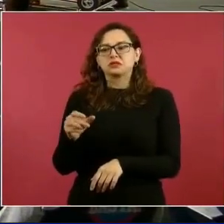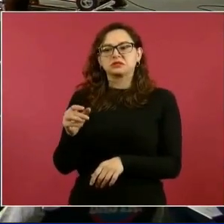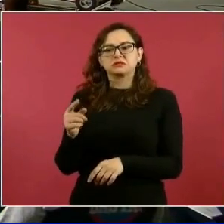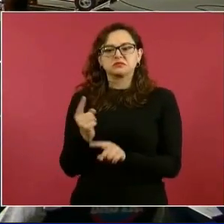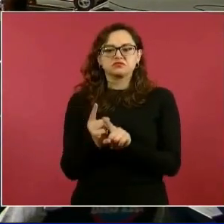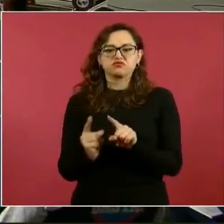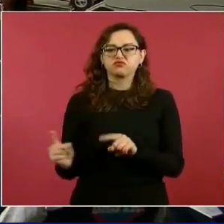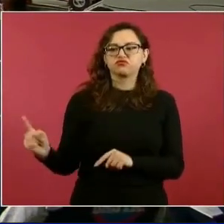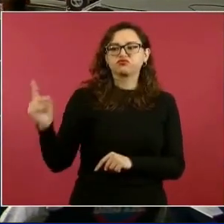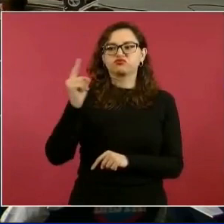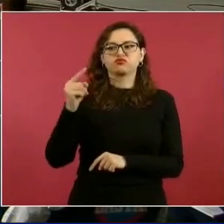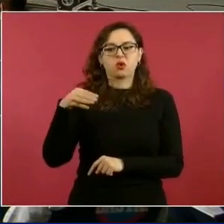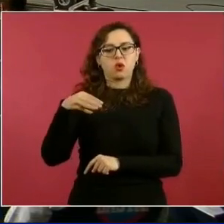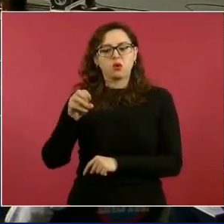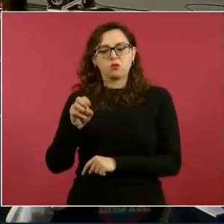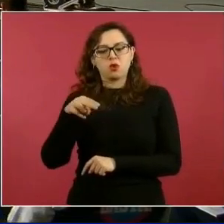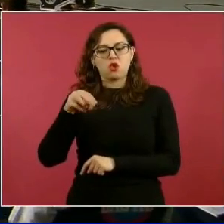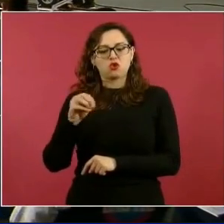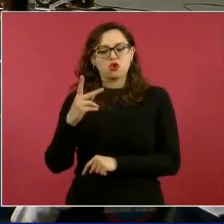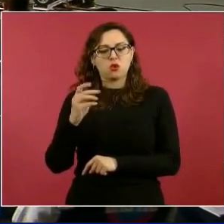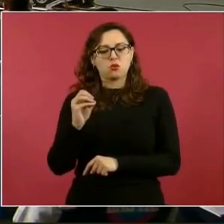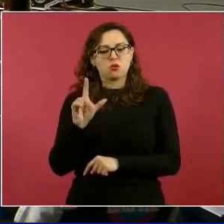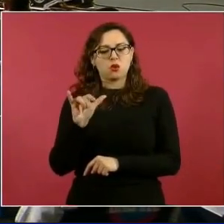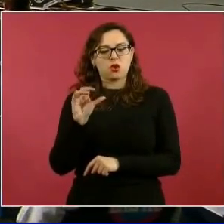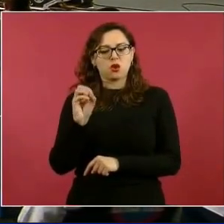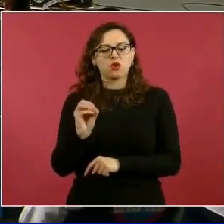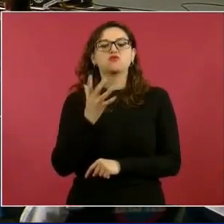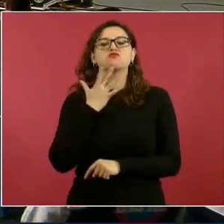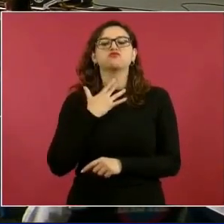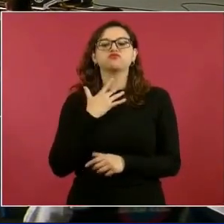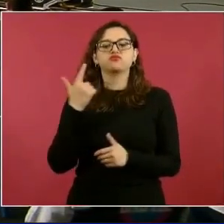en la distribución de las gasolinas,